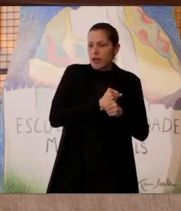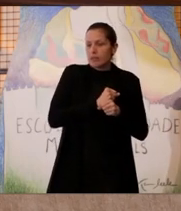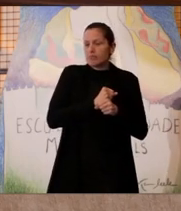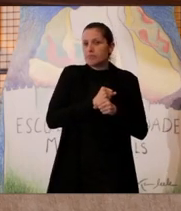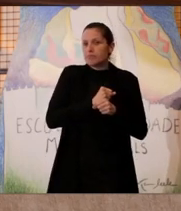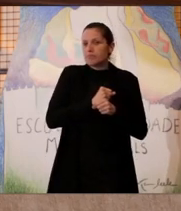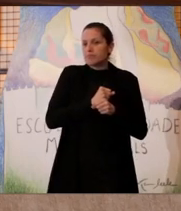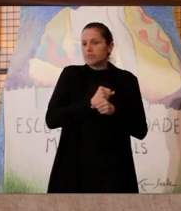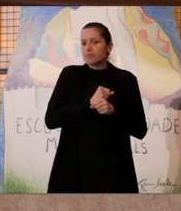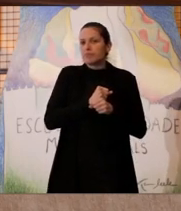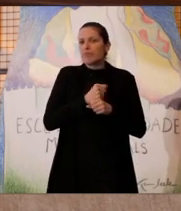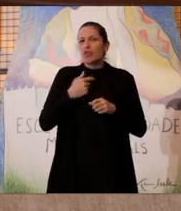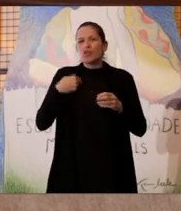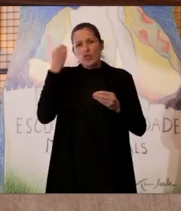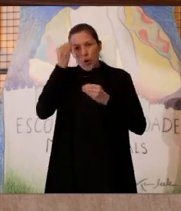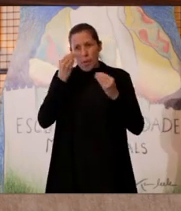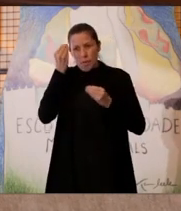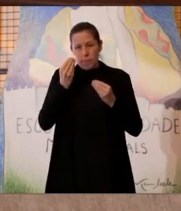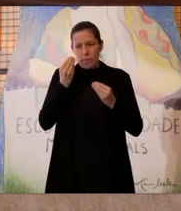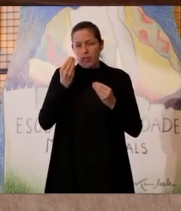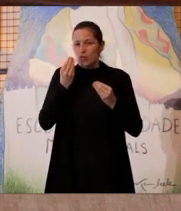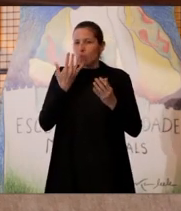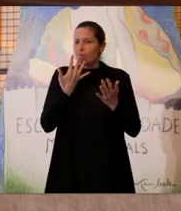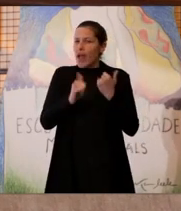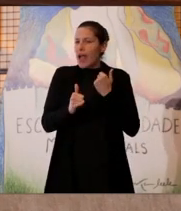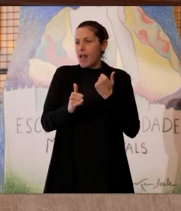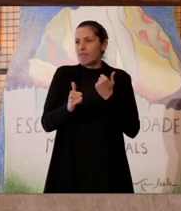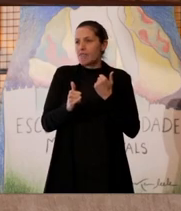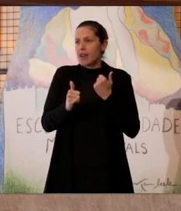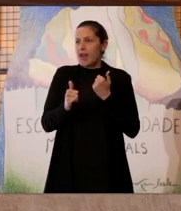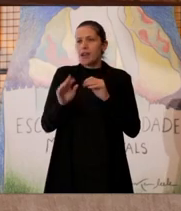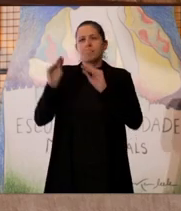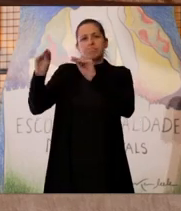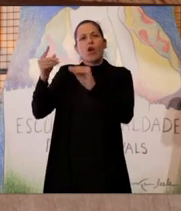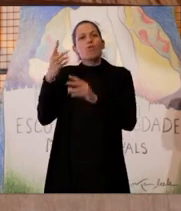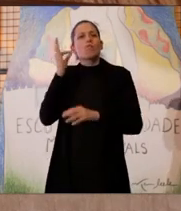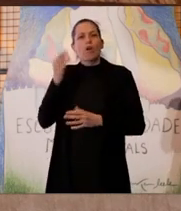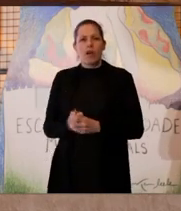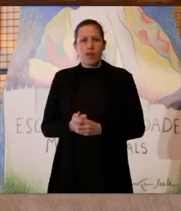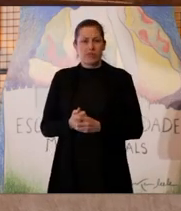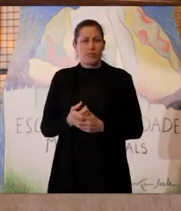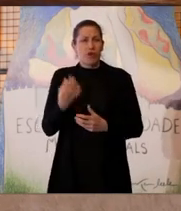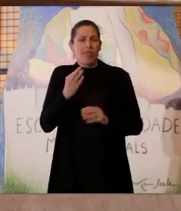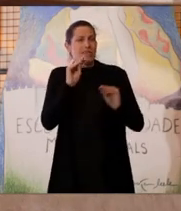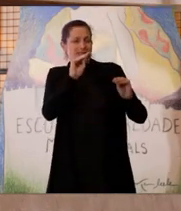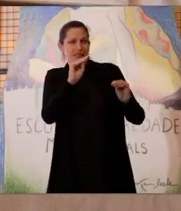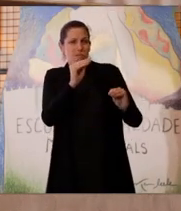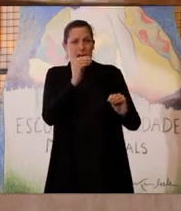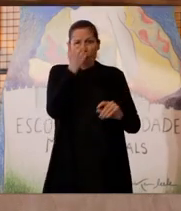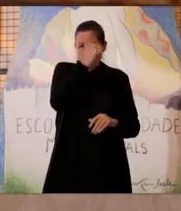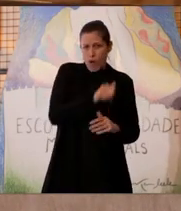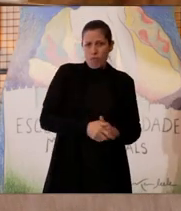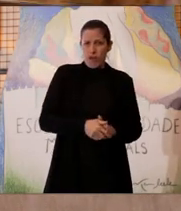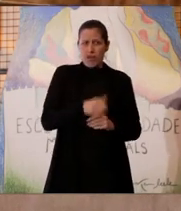formularlo de esa manera es interpelar a las mujeres y yo creo que hay que interpelar a los varones Son ellos los que no quieren hacer nada en casa